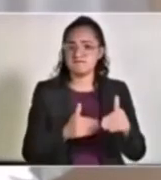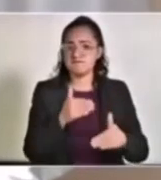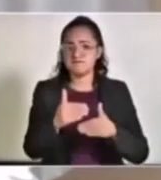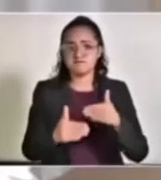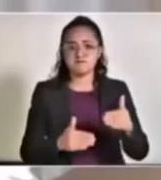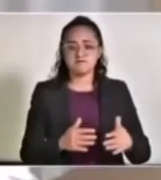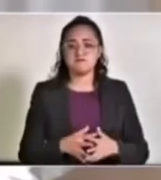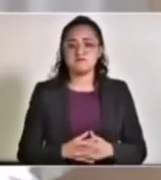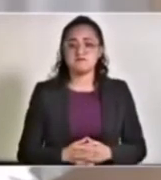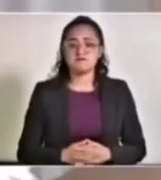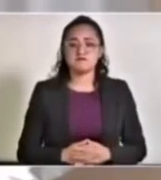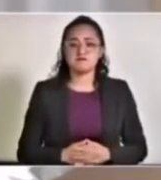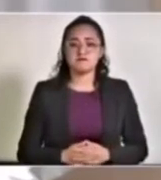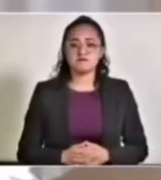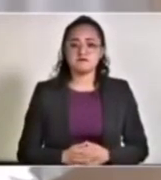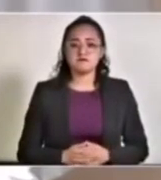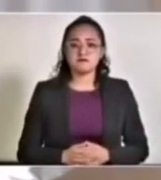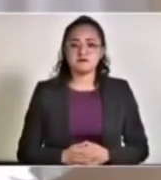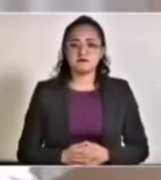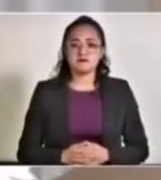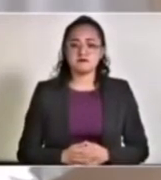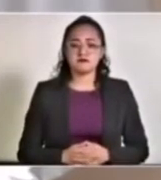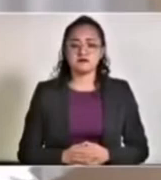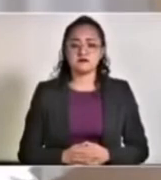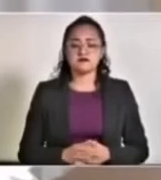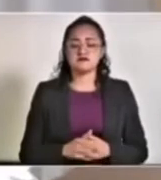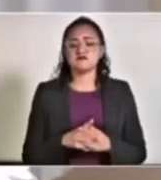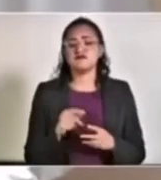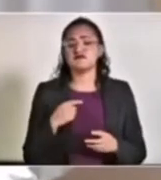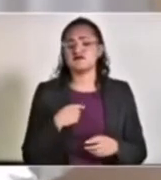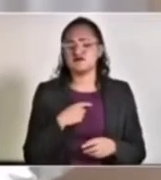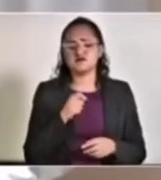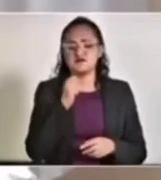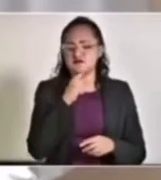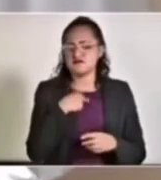seguimos luchando contra